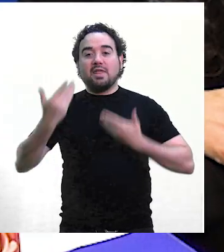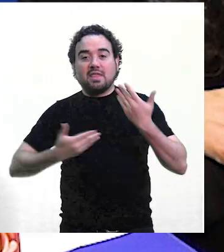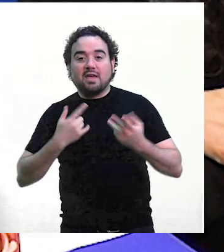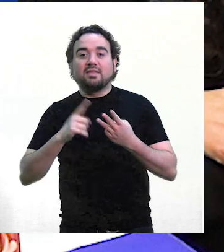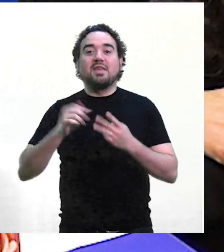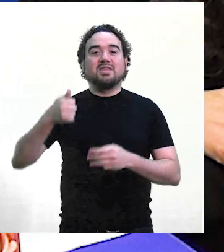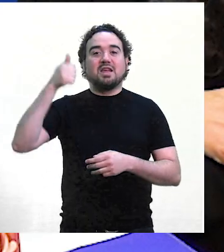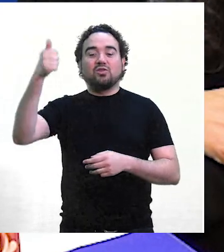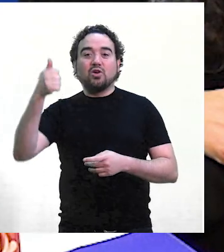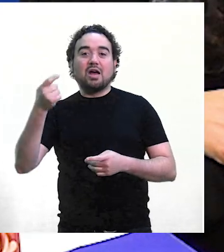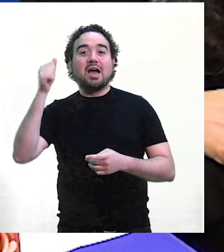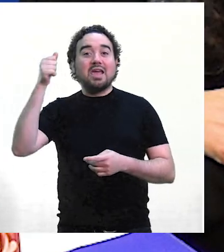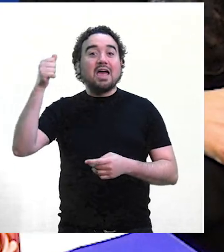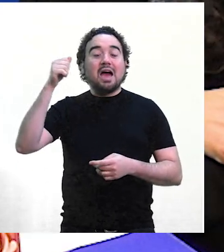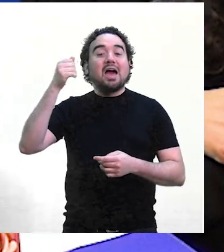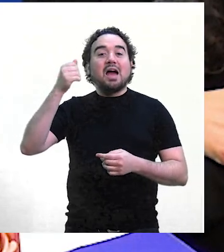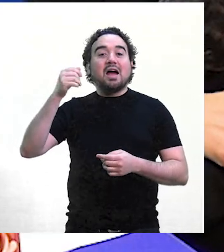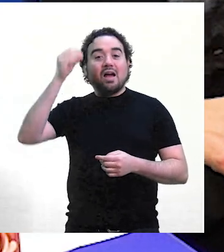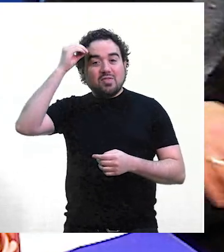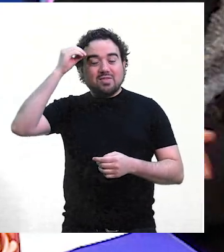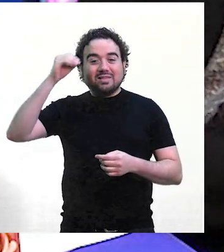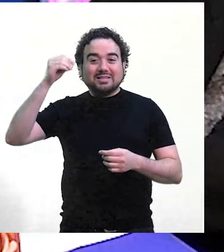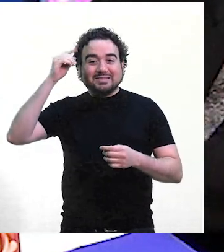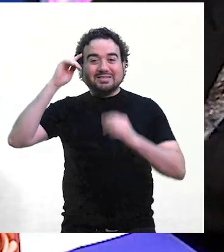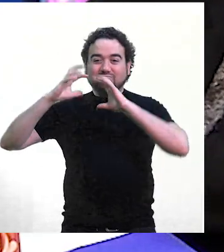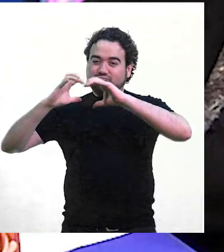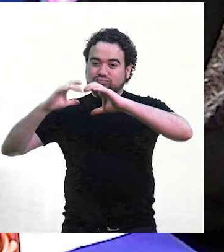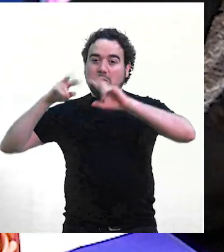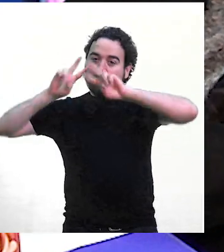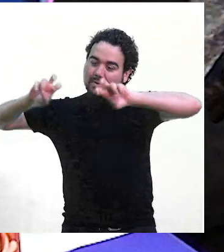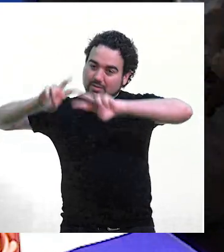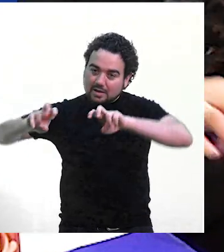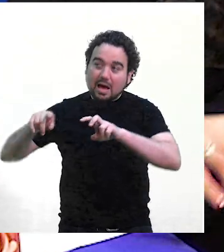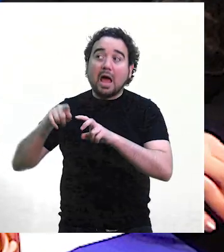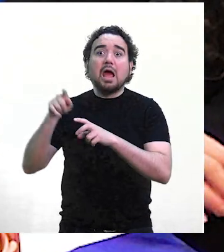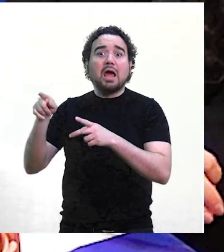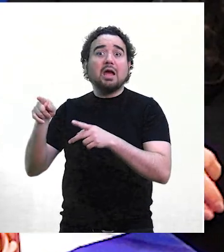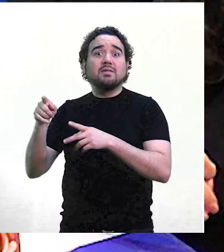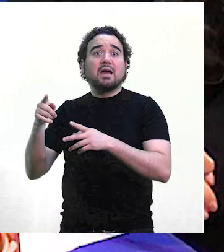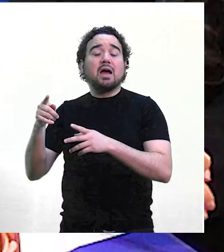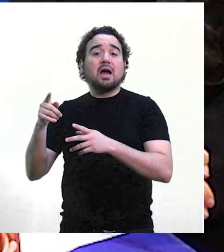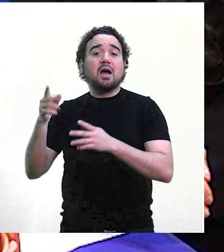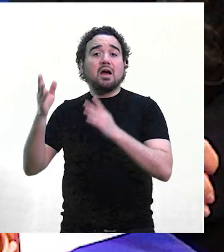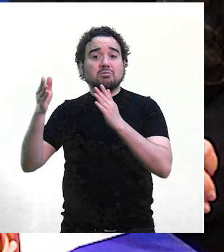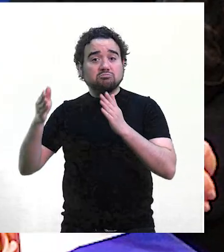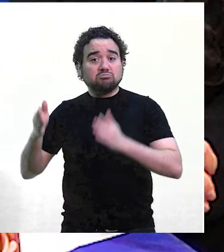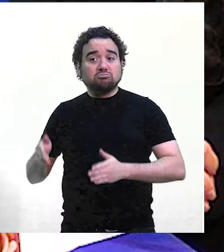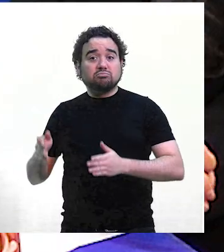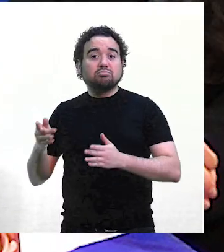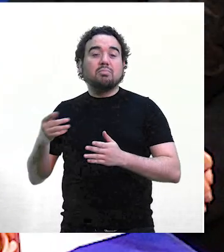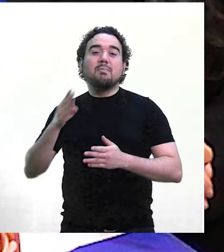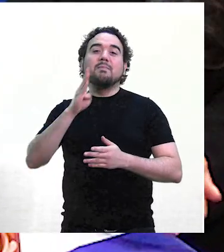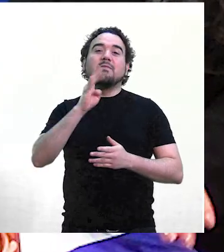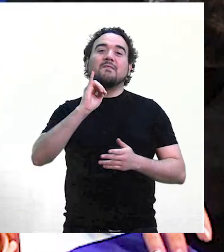es neurocientífica y es... Ella ella es es todas las Barbies, sí. Ella actuó en The Big